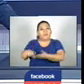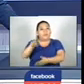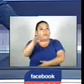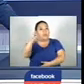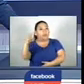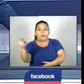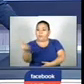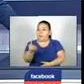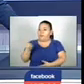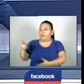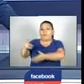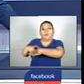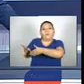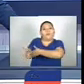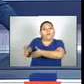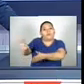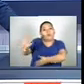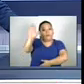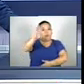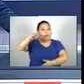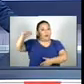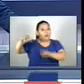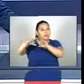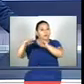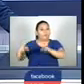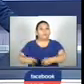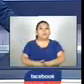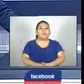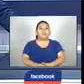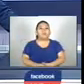funcionarios de la Asamblea Nacional y del Poder Judicial.